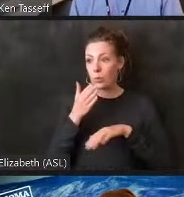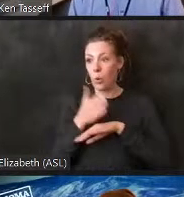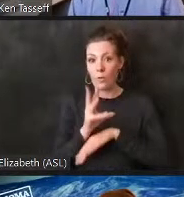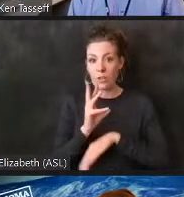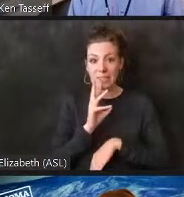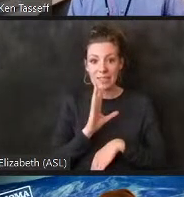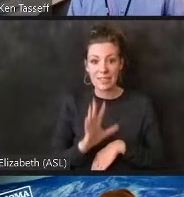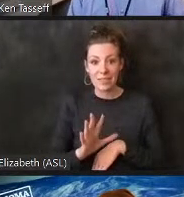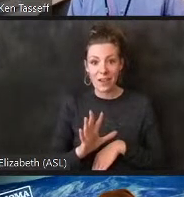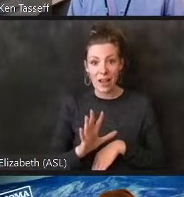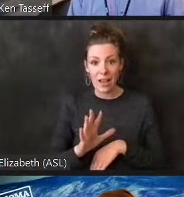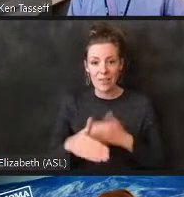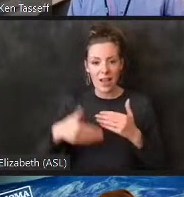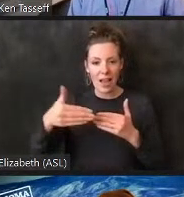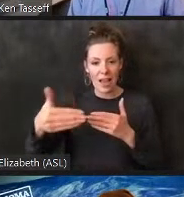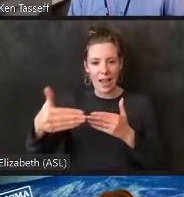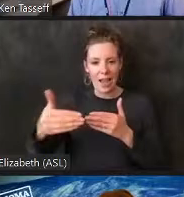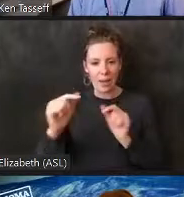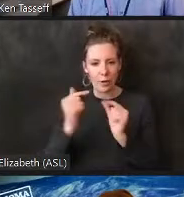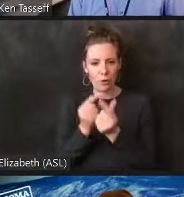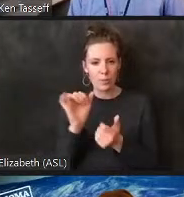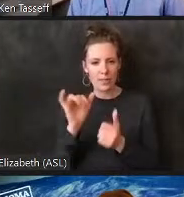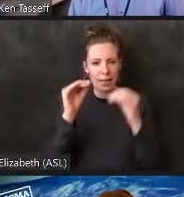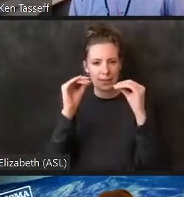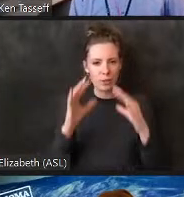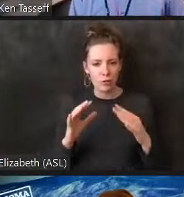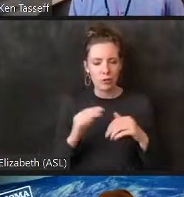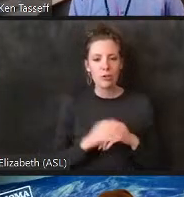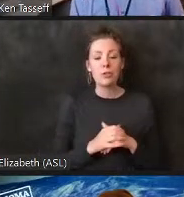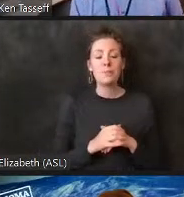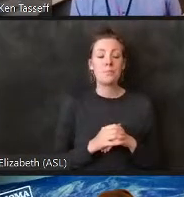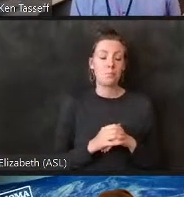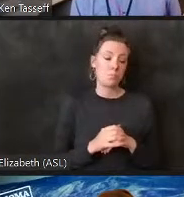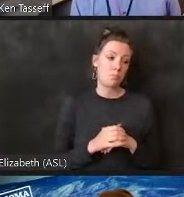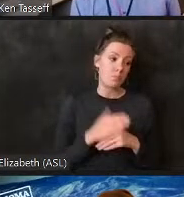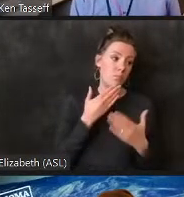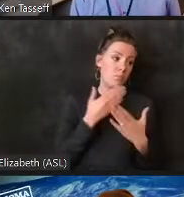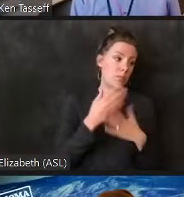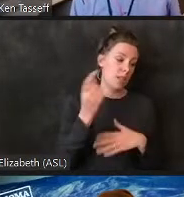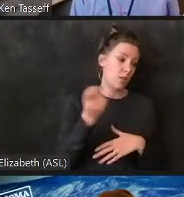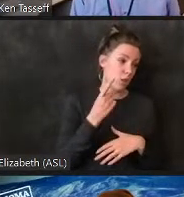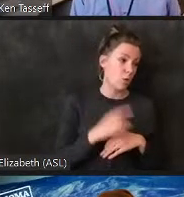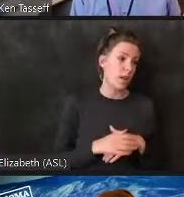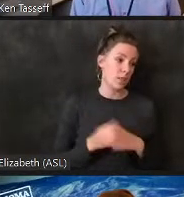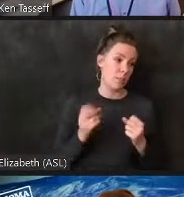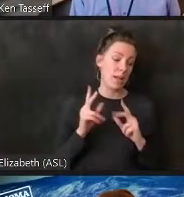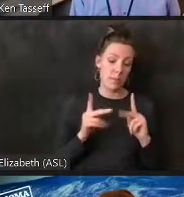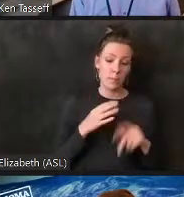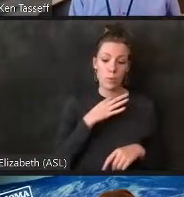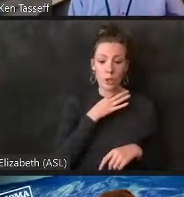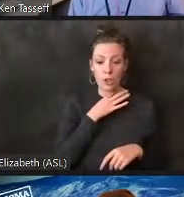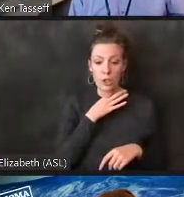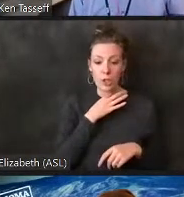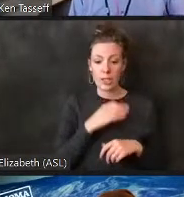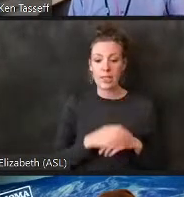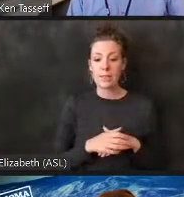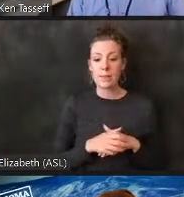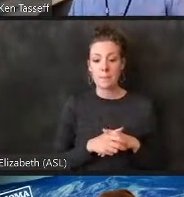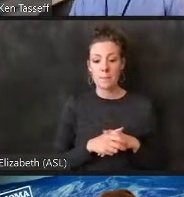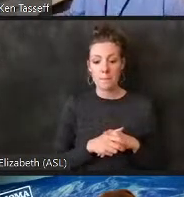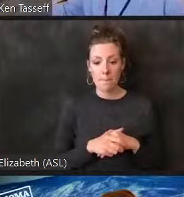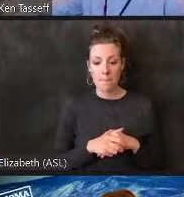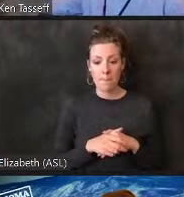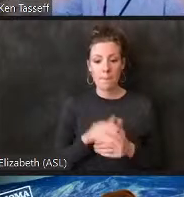en la gente que está arriba de 65 años, adelante de grupos como de profesores, maestros.